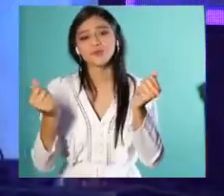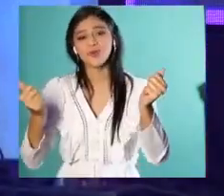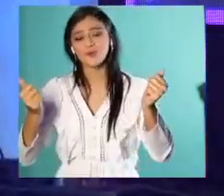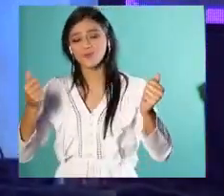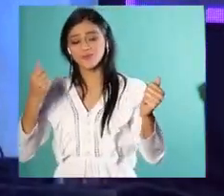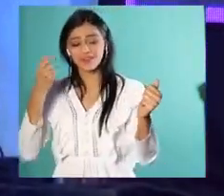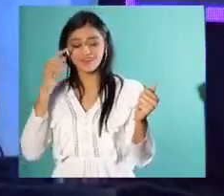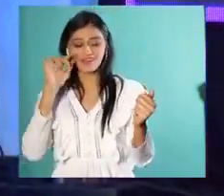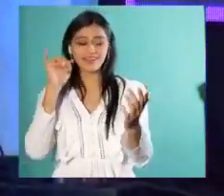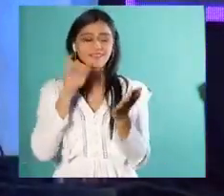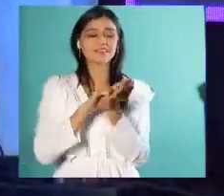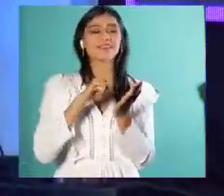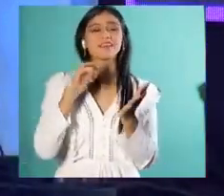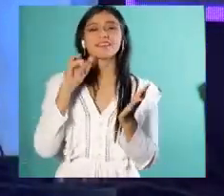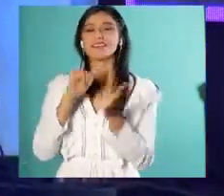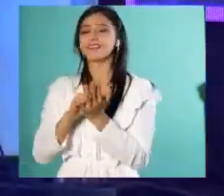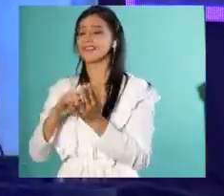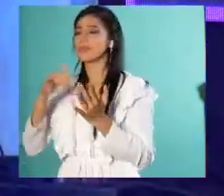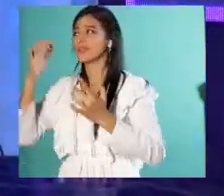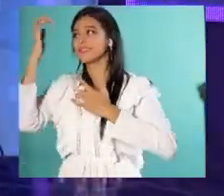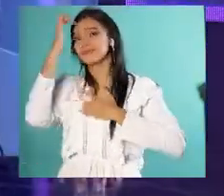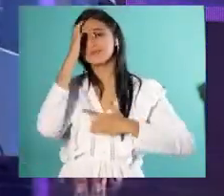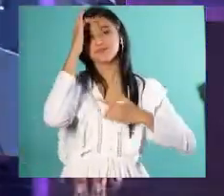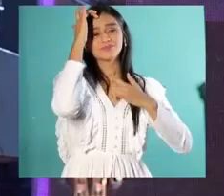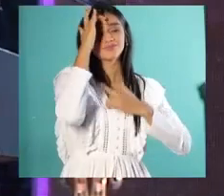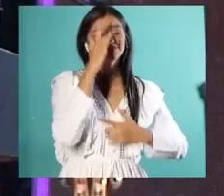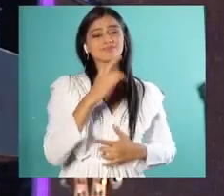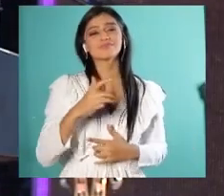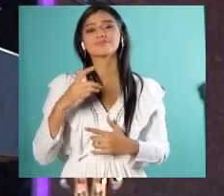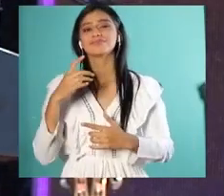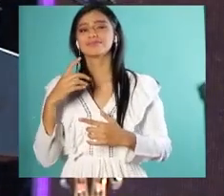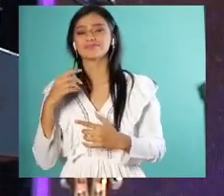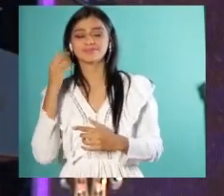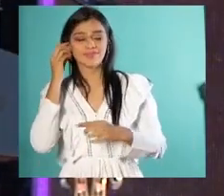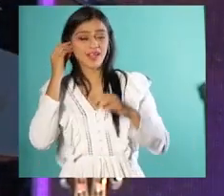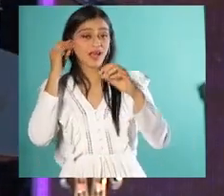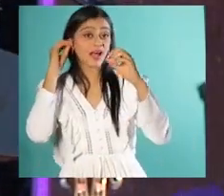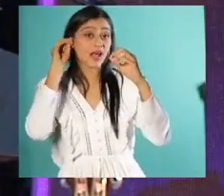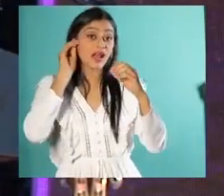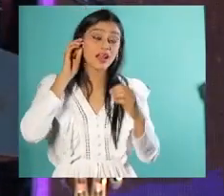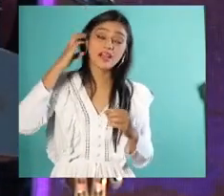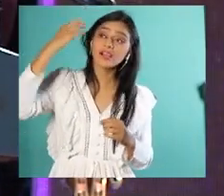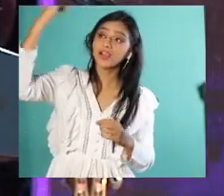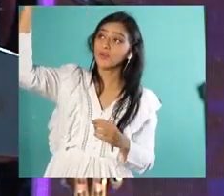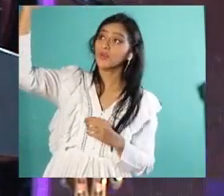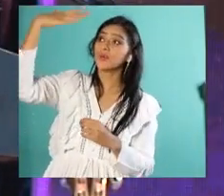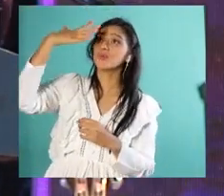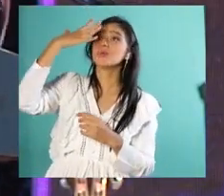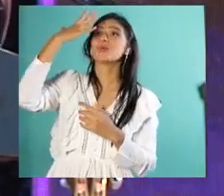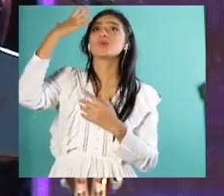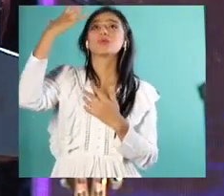a esta enfermedad, puede ser la